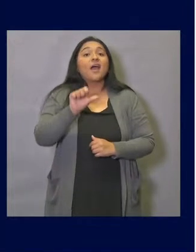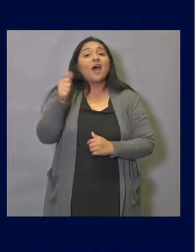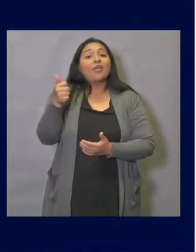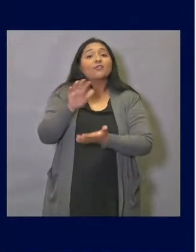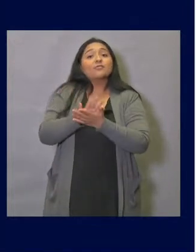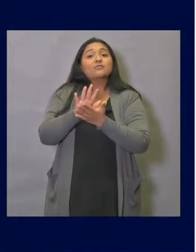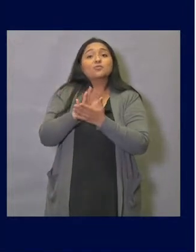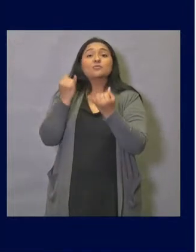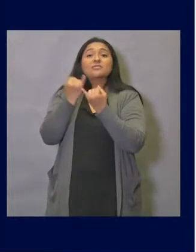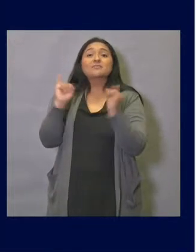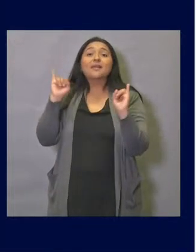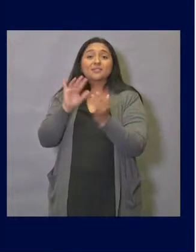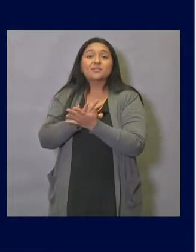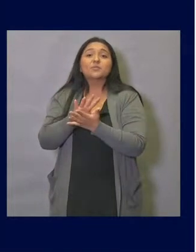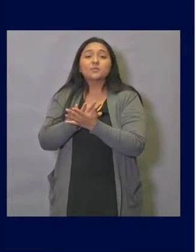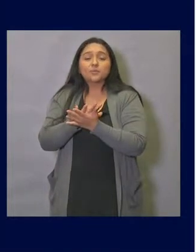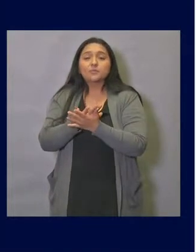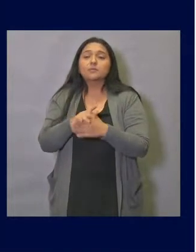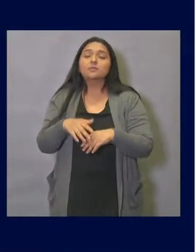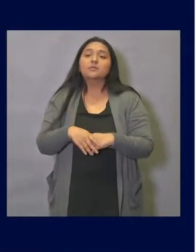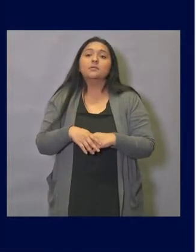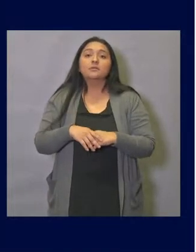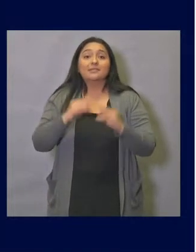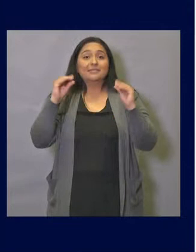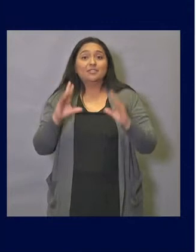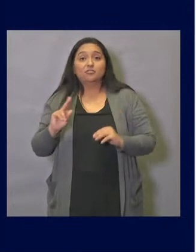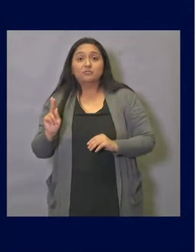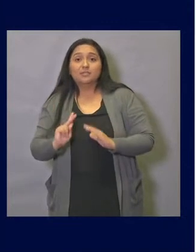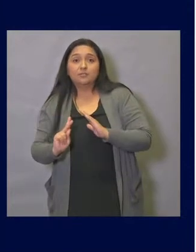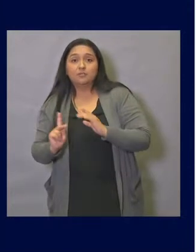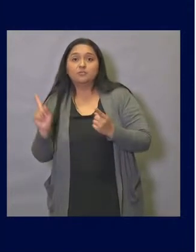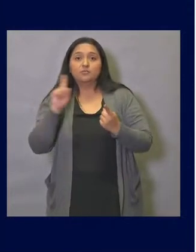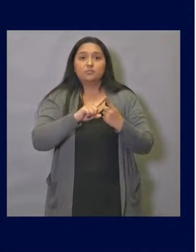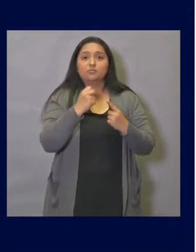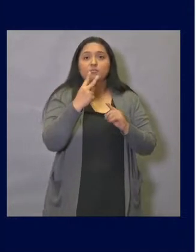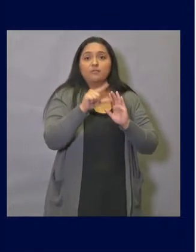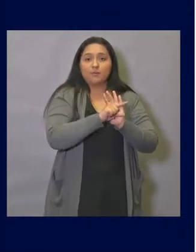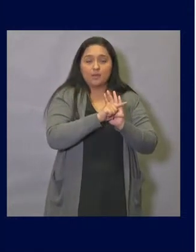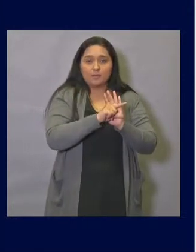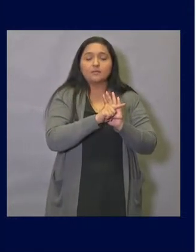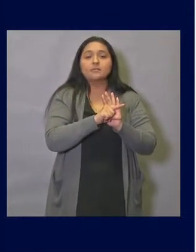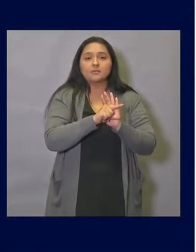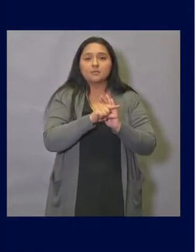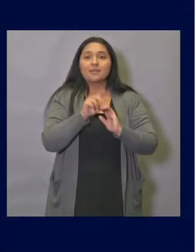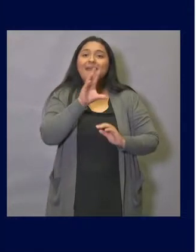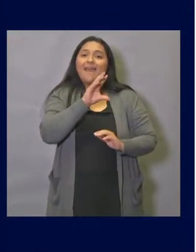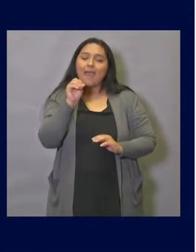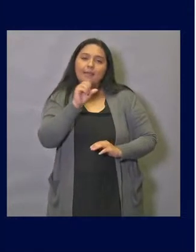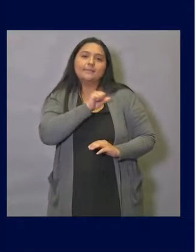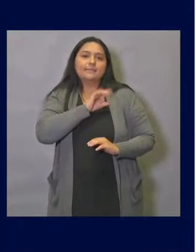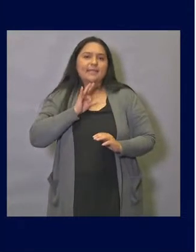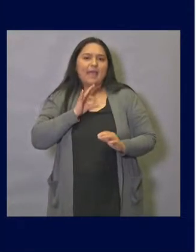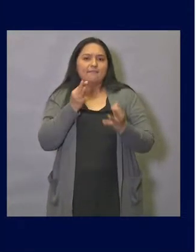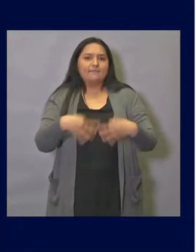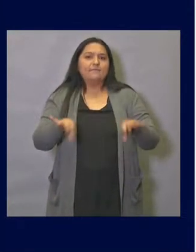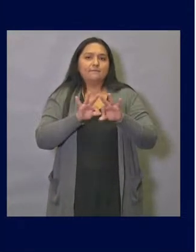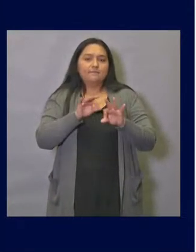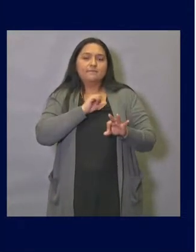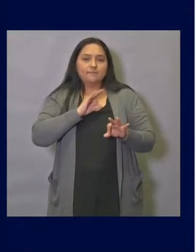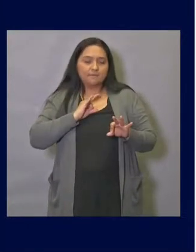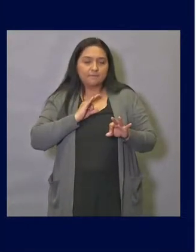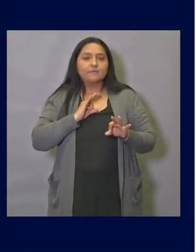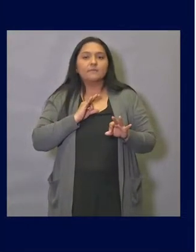los maestros del kinder hasta el grado 12 y el personal de apoyo educativo esencial